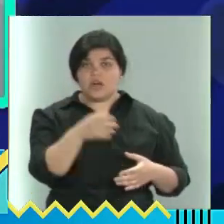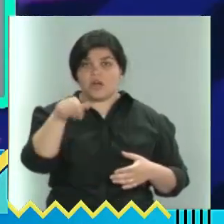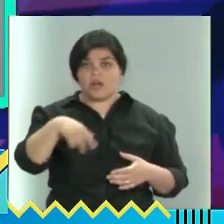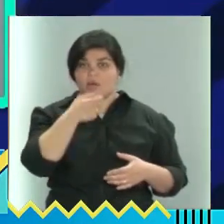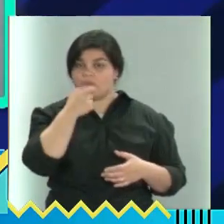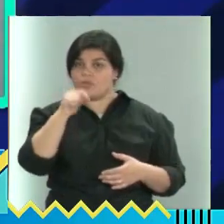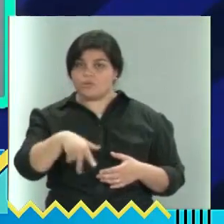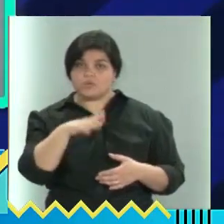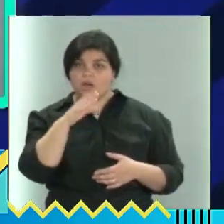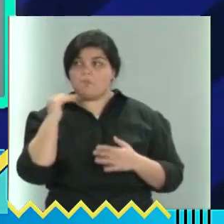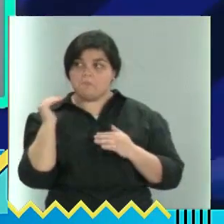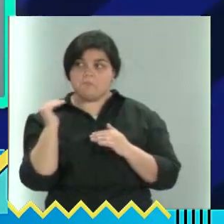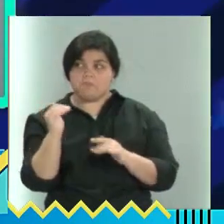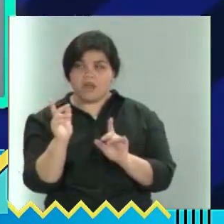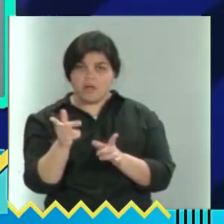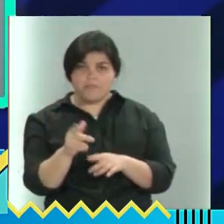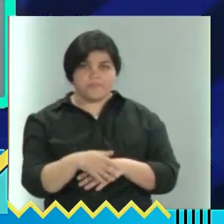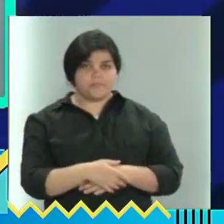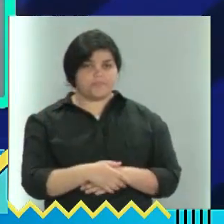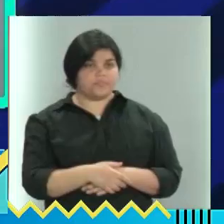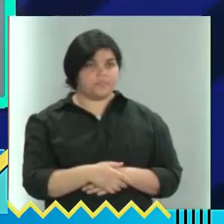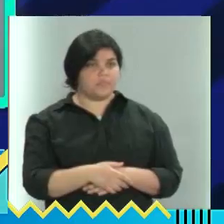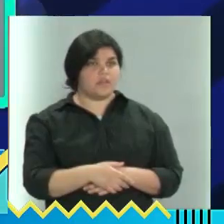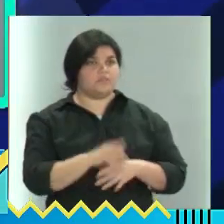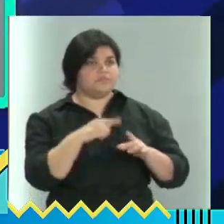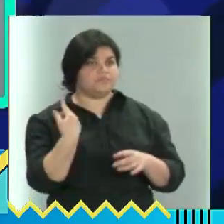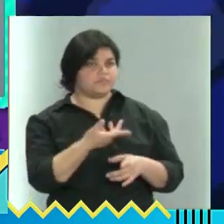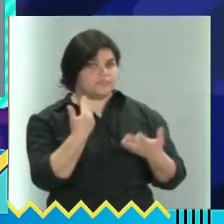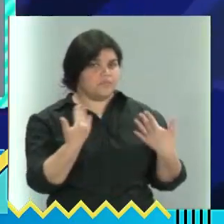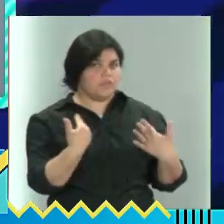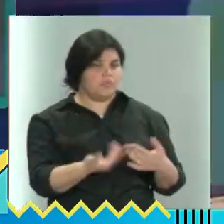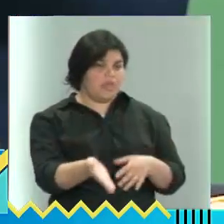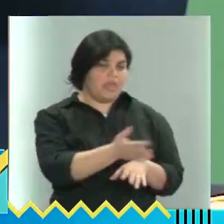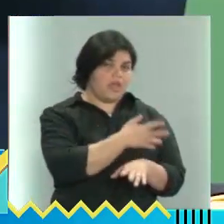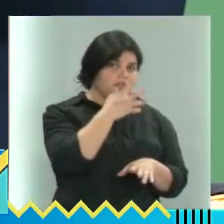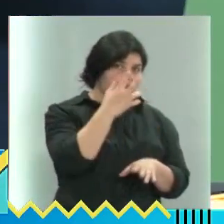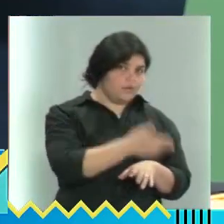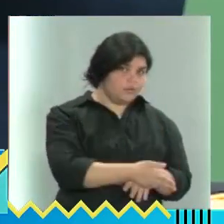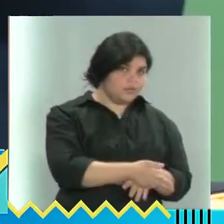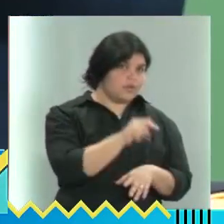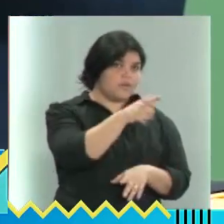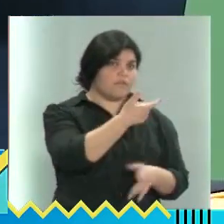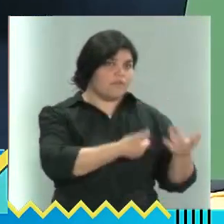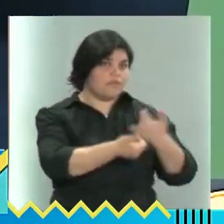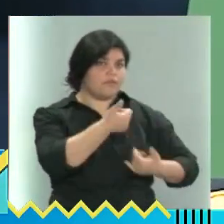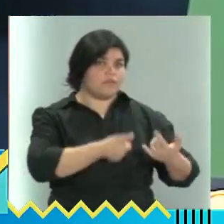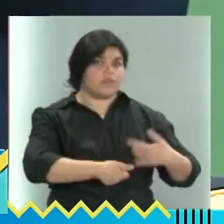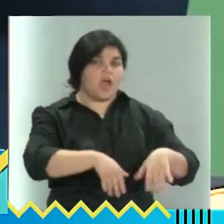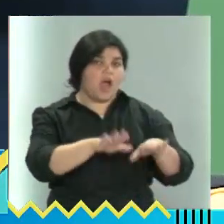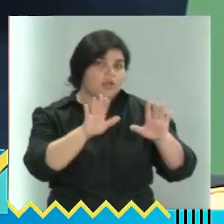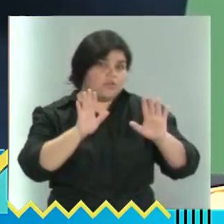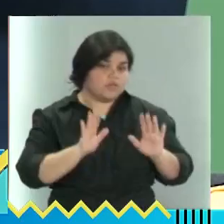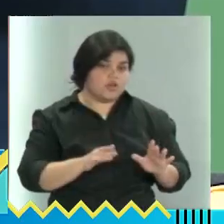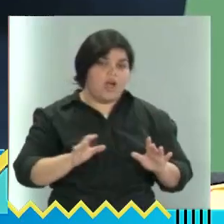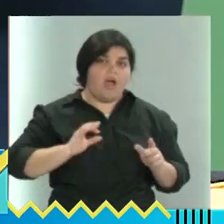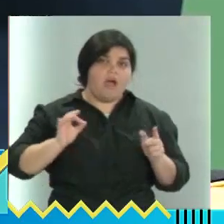lo mantiene. Bueno, en eso de alguna forma lo pudimos hablar fuera en el corte y nos contabas esto de que quizás el crecimiento en los